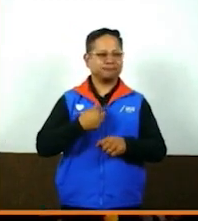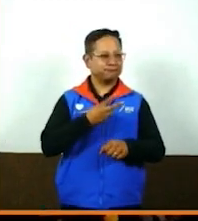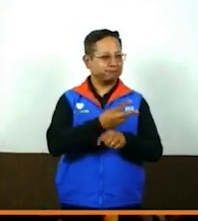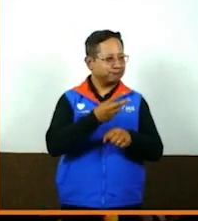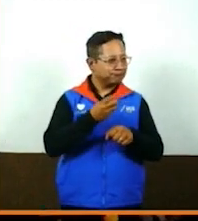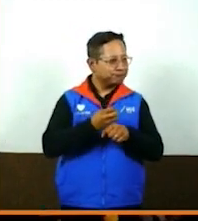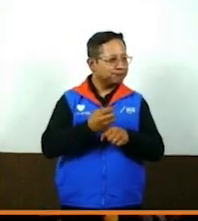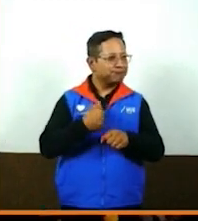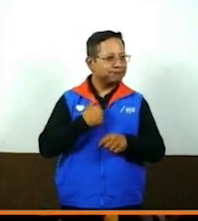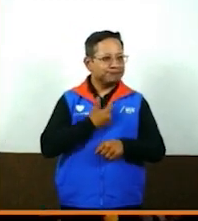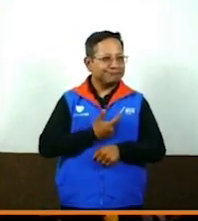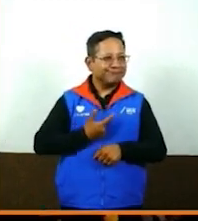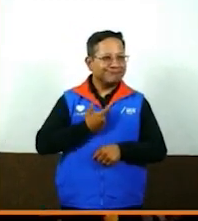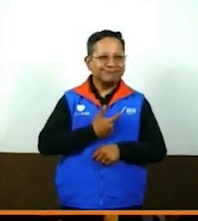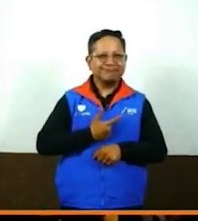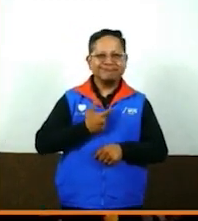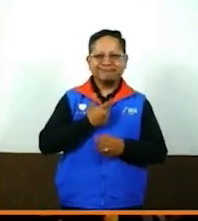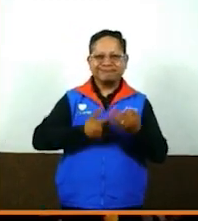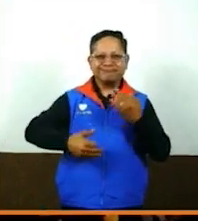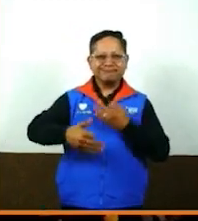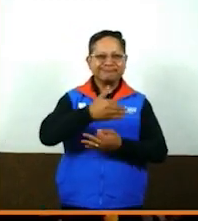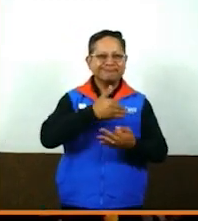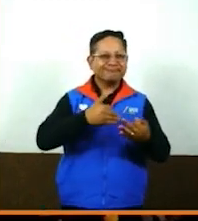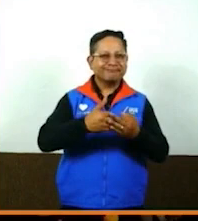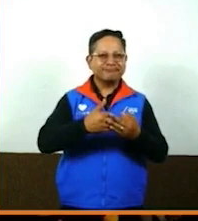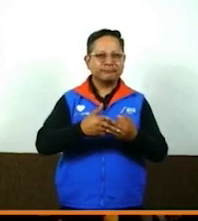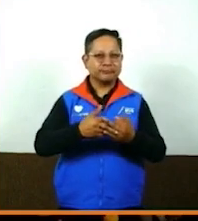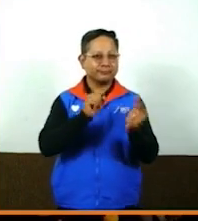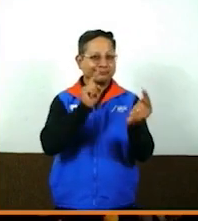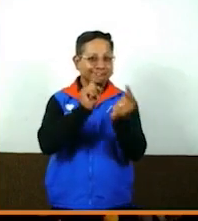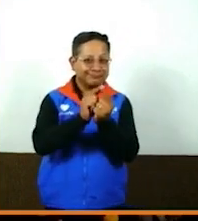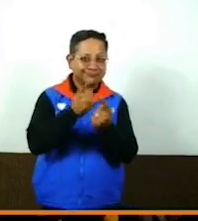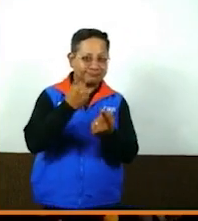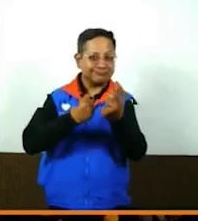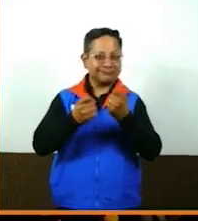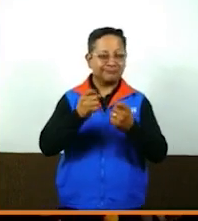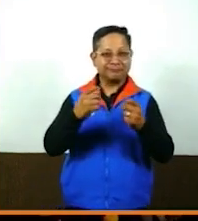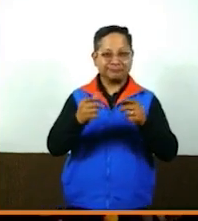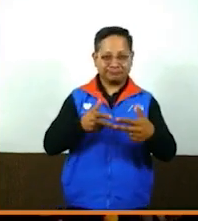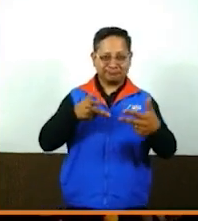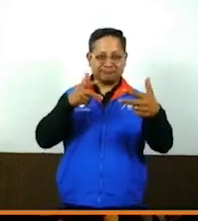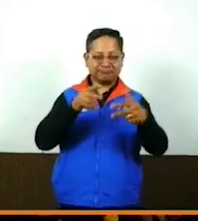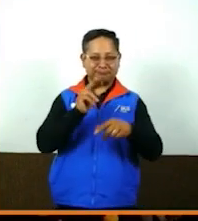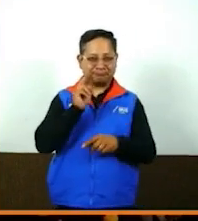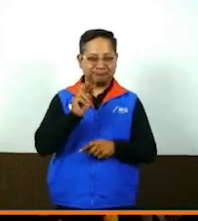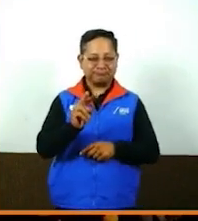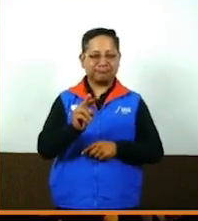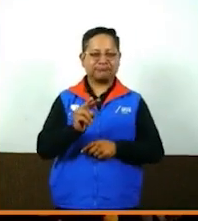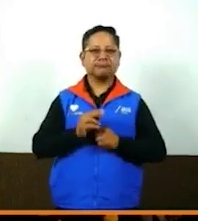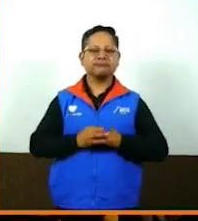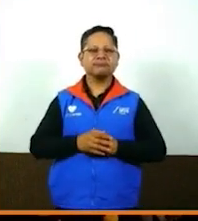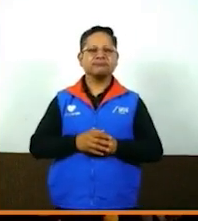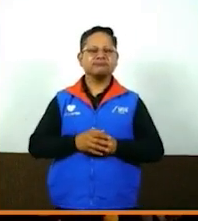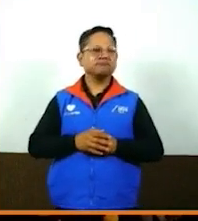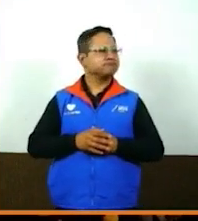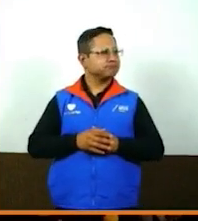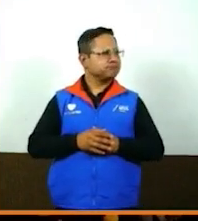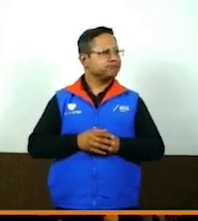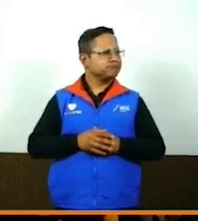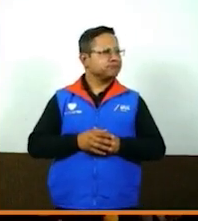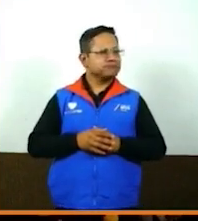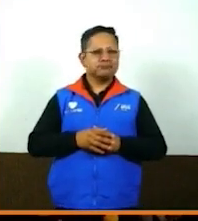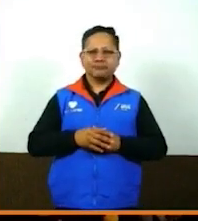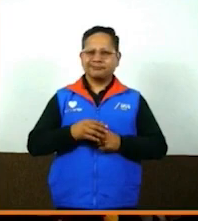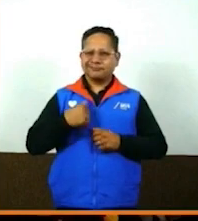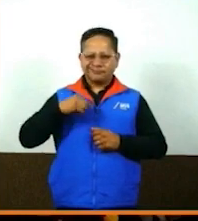hoy con todas y todas esta noche, tanto en vivo como las personas que nos ven. La verdad es que cuando